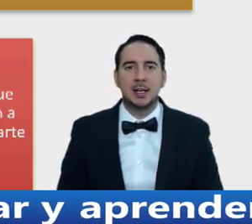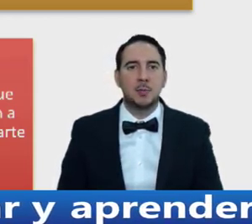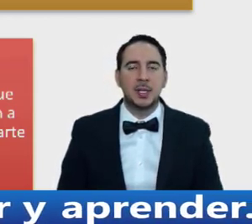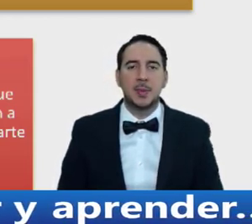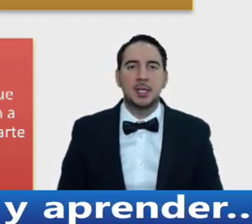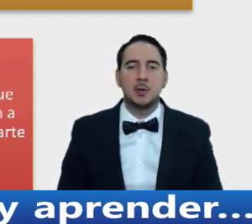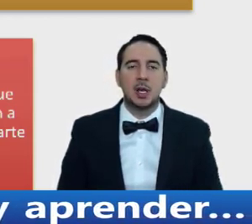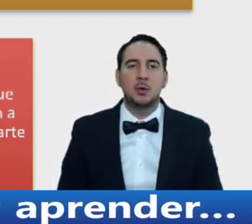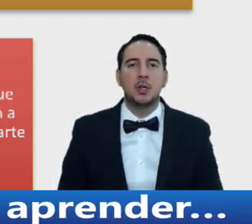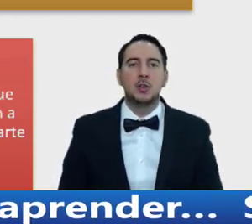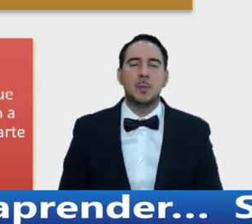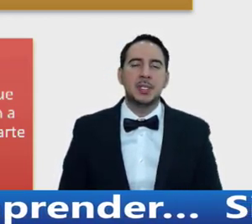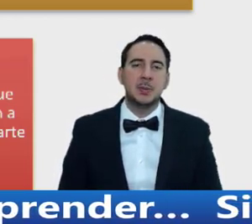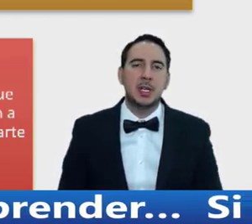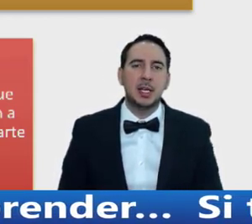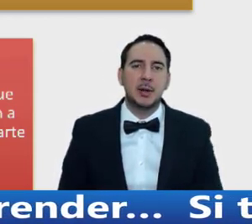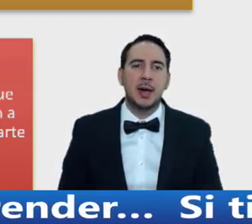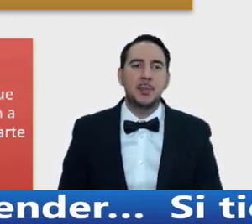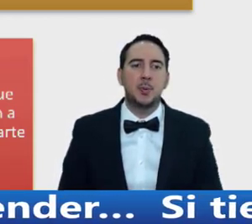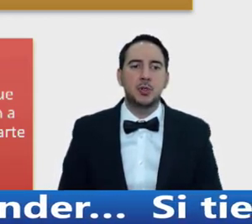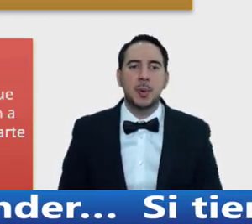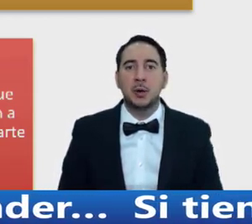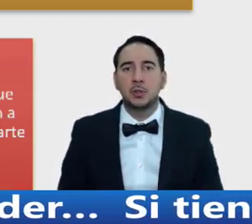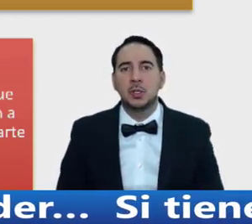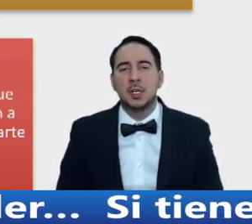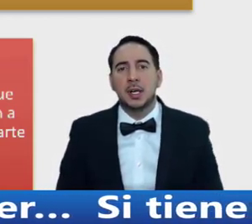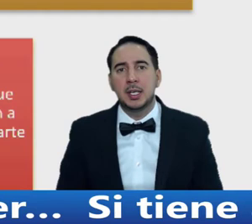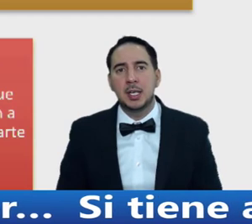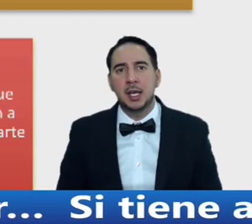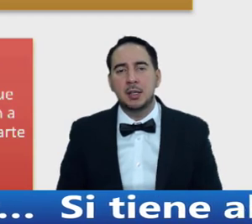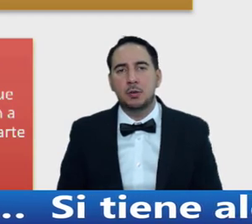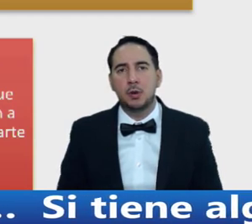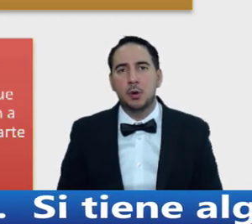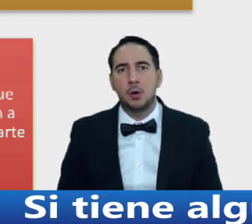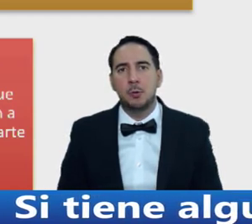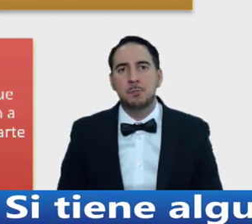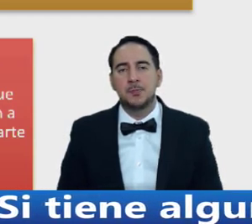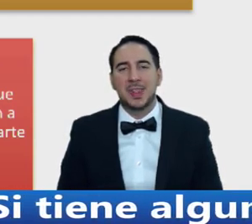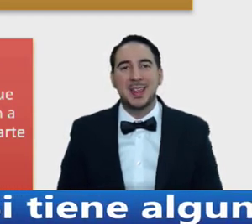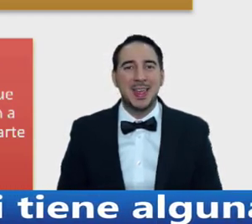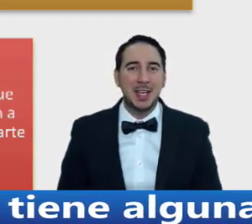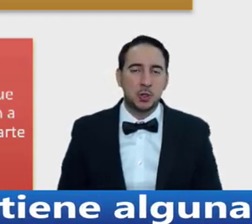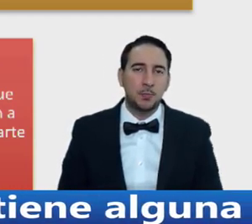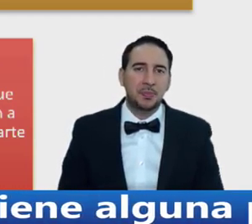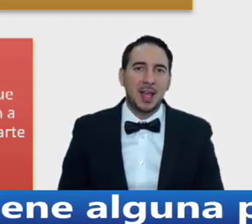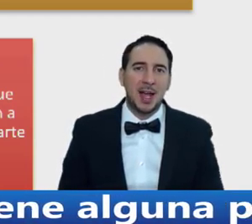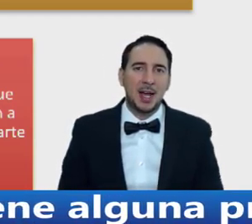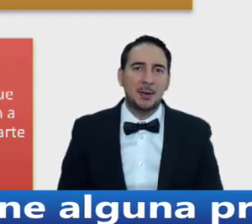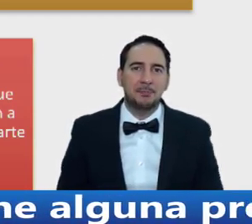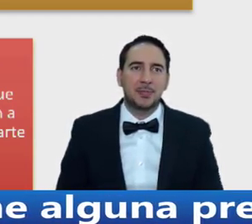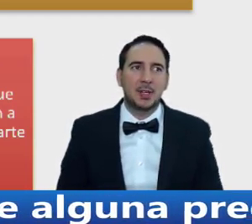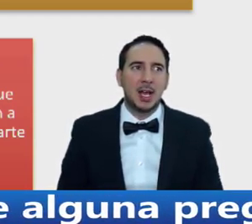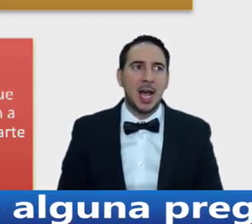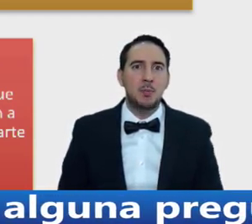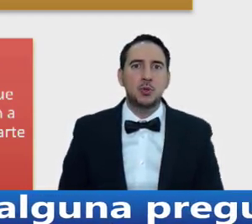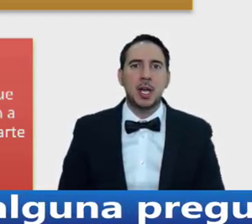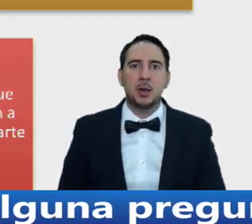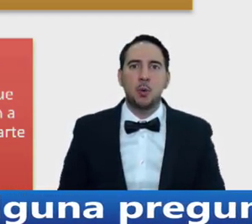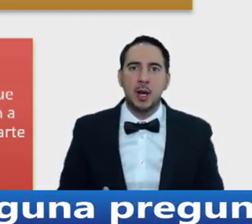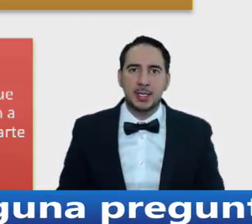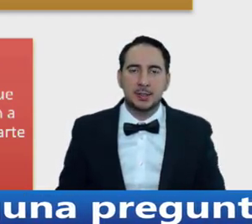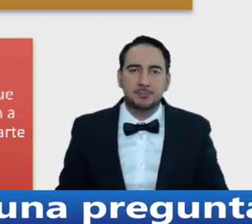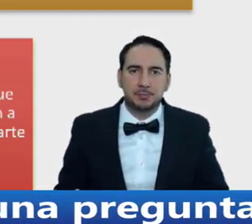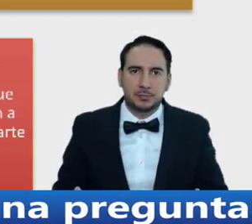está completamente equivocado. O mantiene. Mucho menos y esto, de hecho, hay